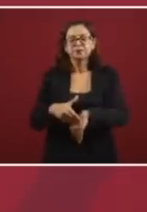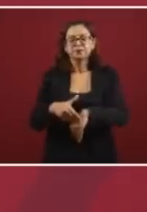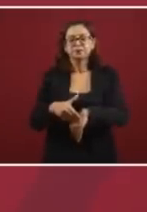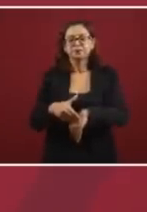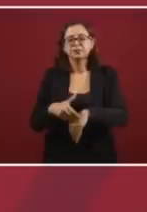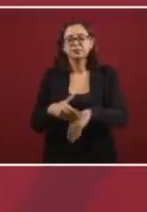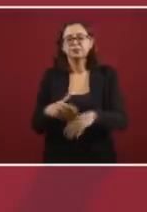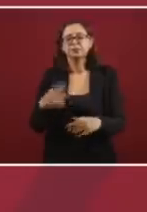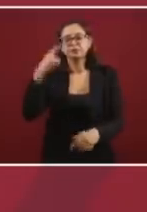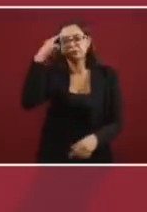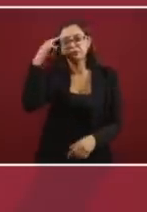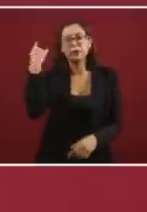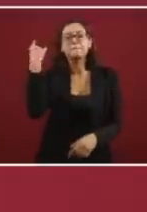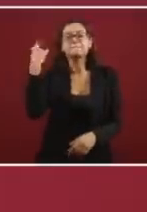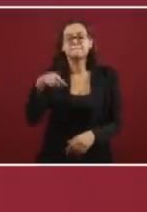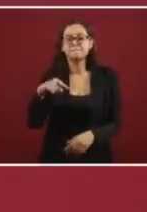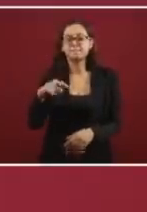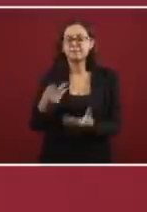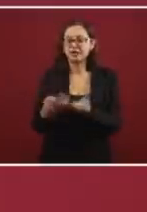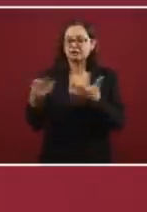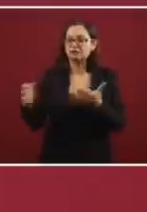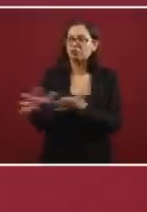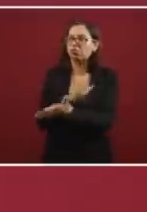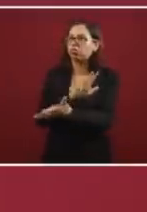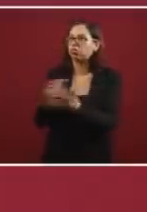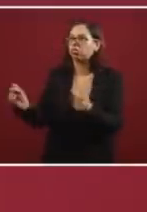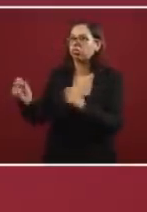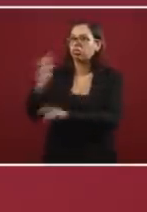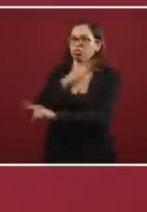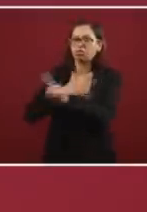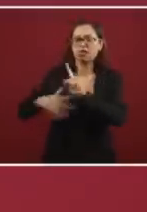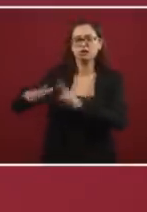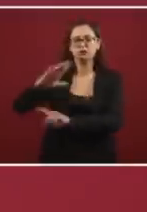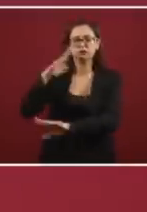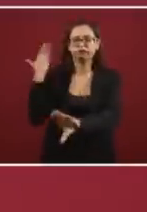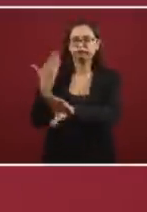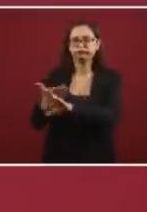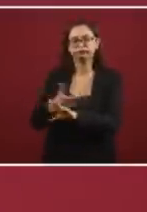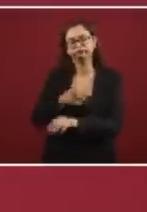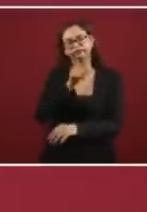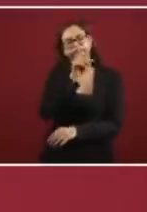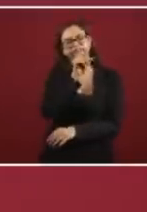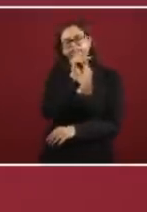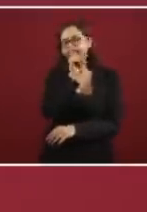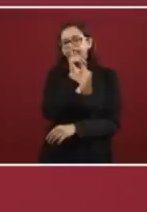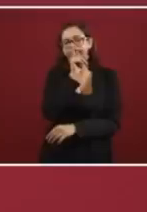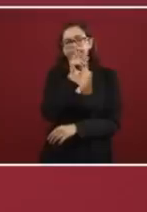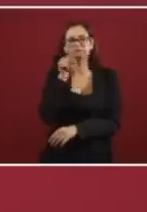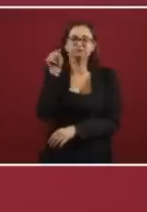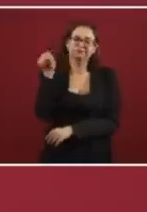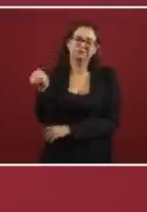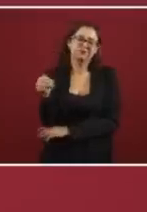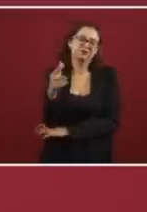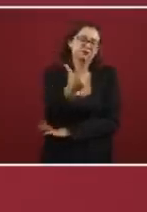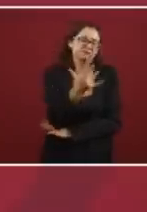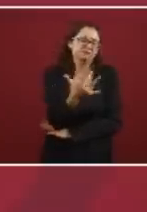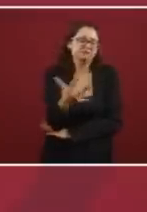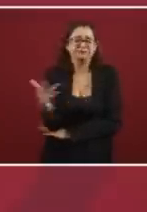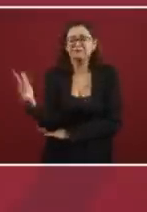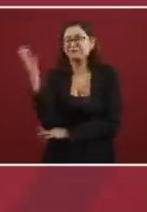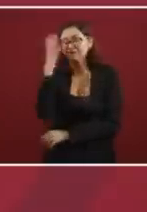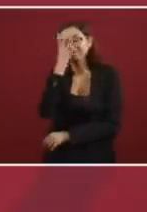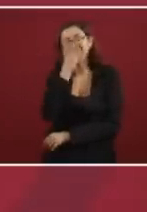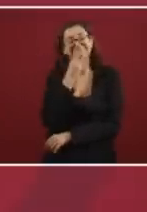no destruir el territorio no destruir en este caso el paraíso estos